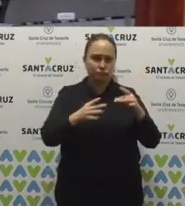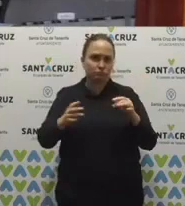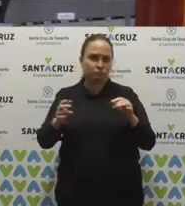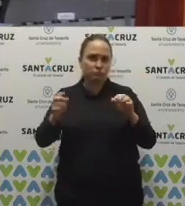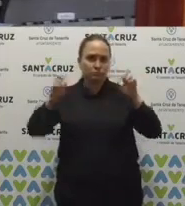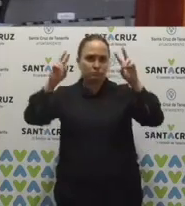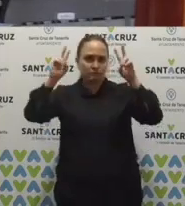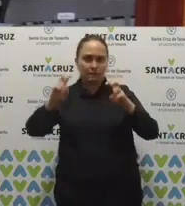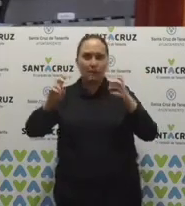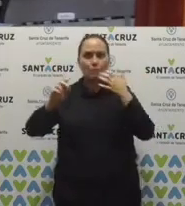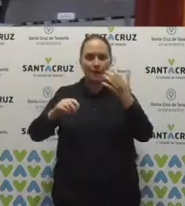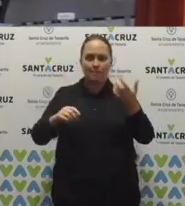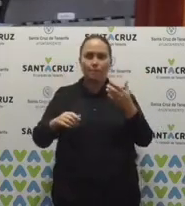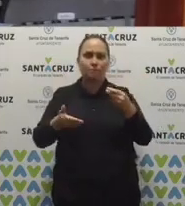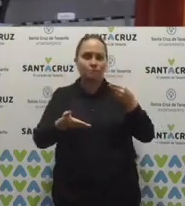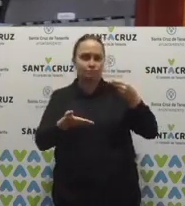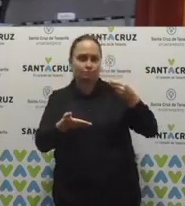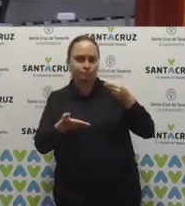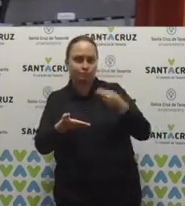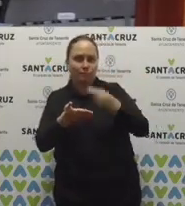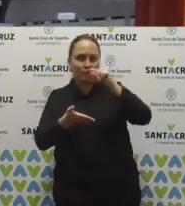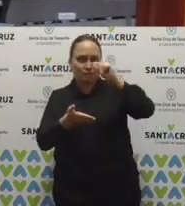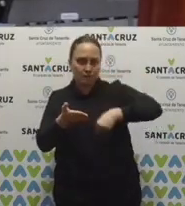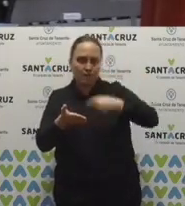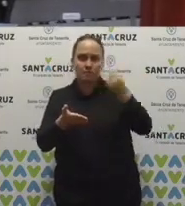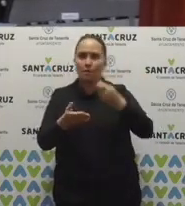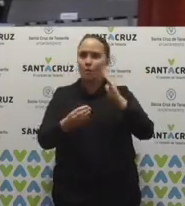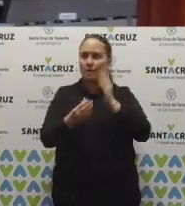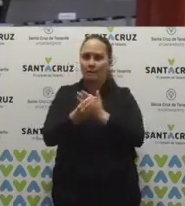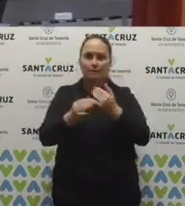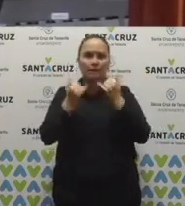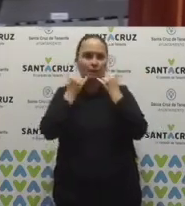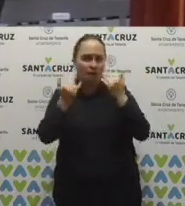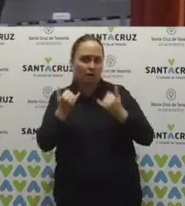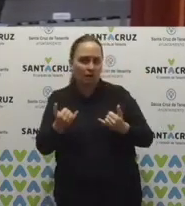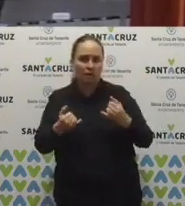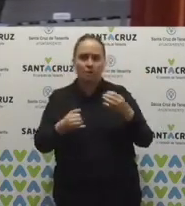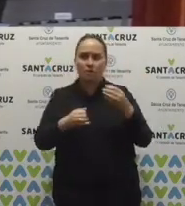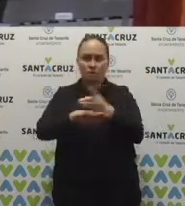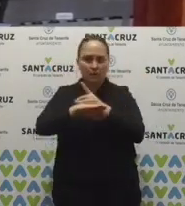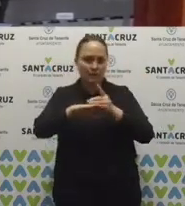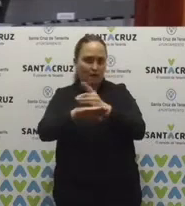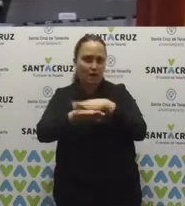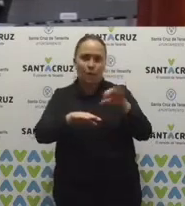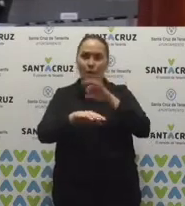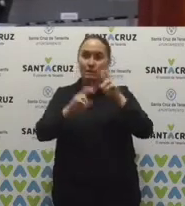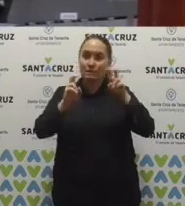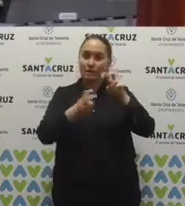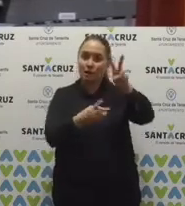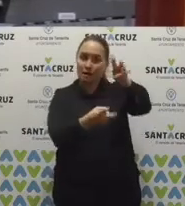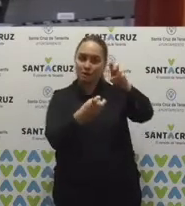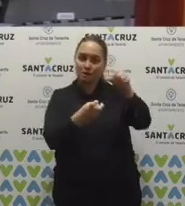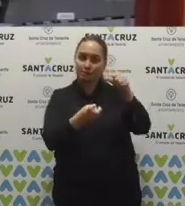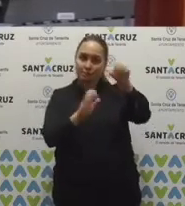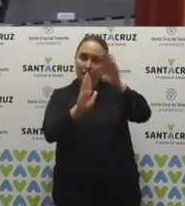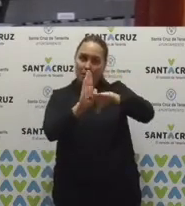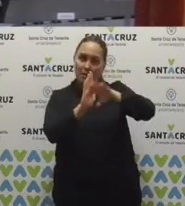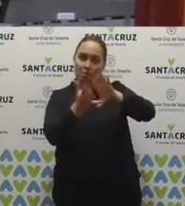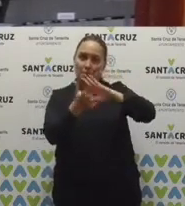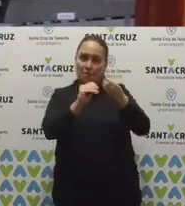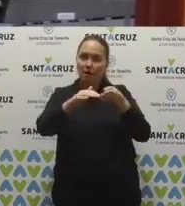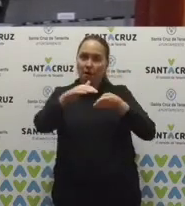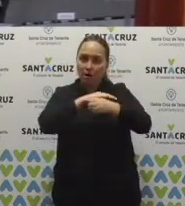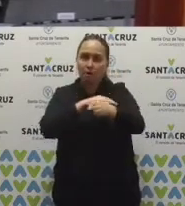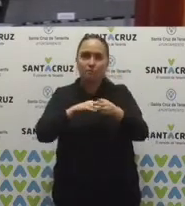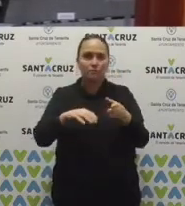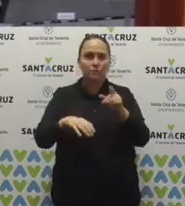portafirmas electrónico al expediente electrónico al aplicativo para gestión tributaria que es también muy innovador y primero